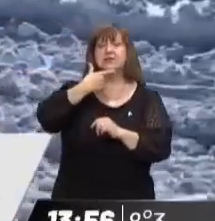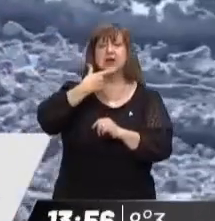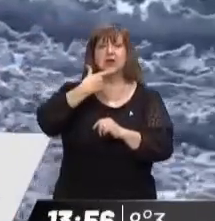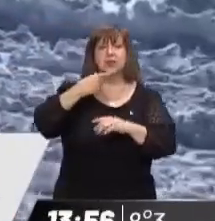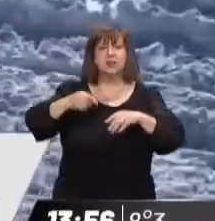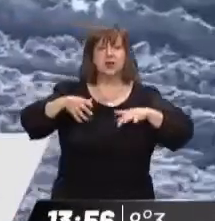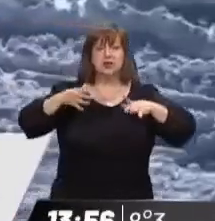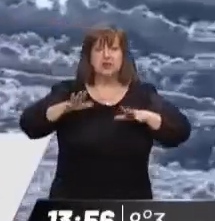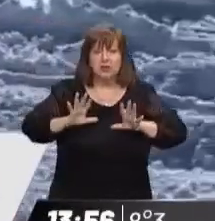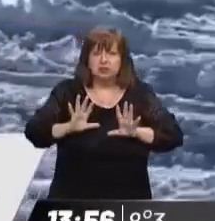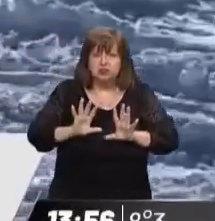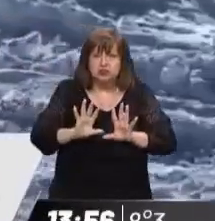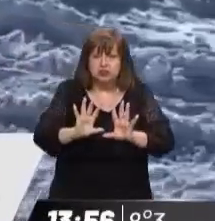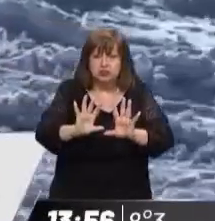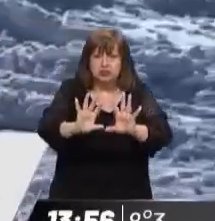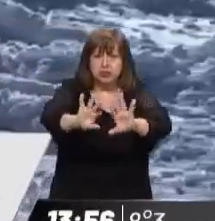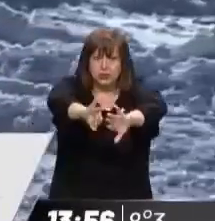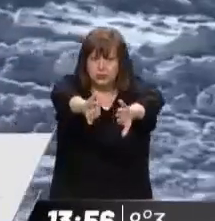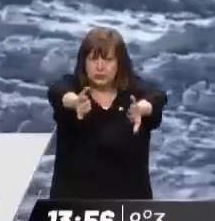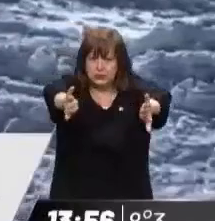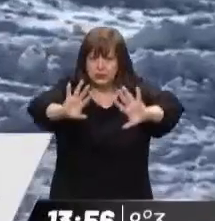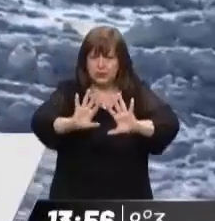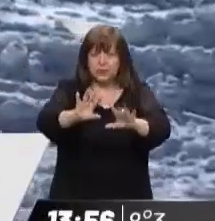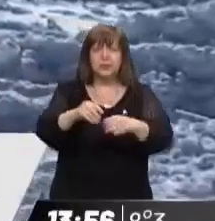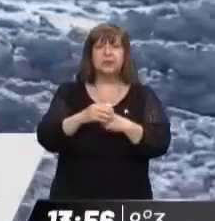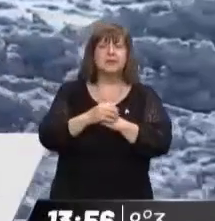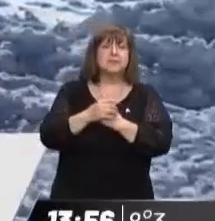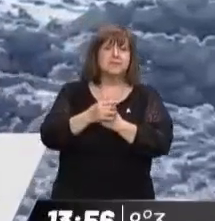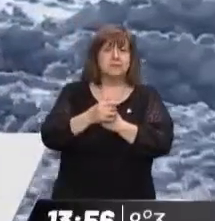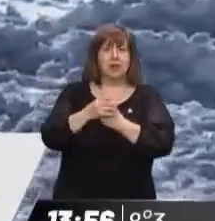para lo que queda de agosto, septiembre y octubre.